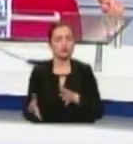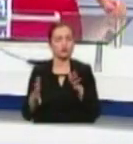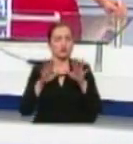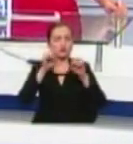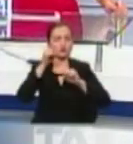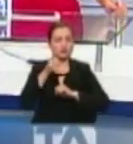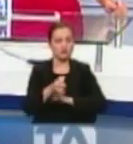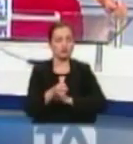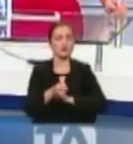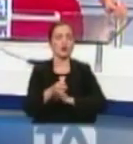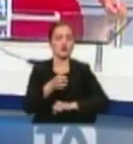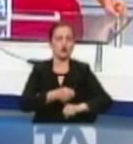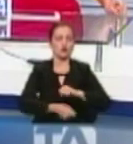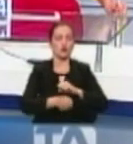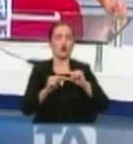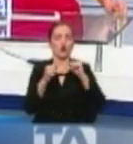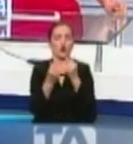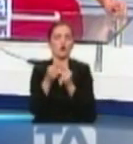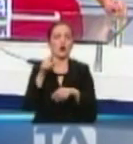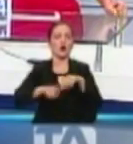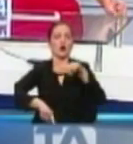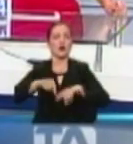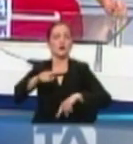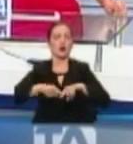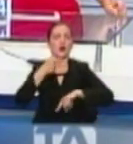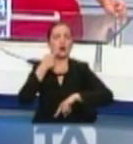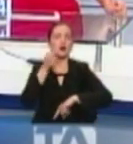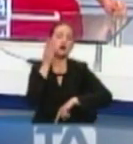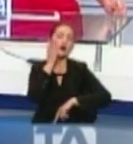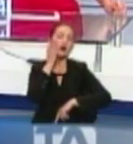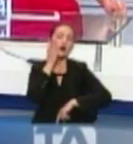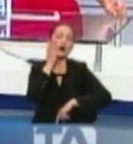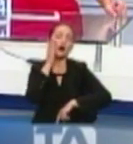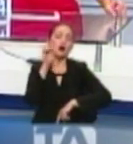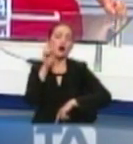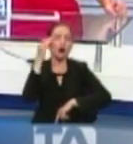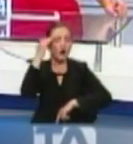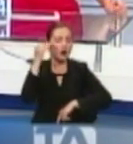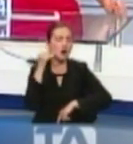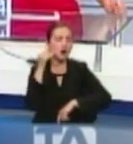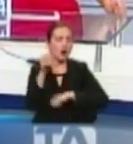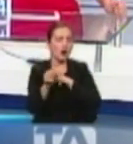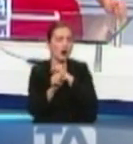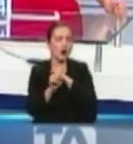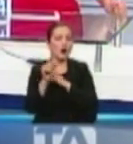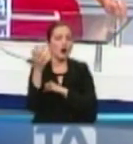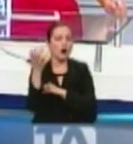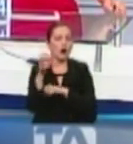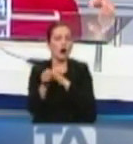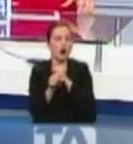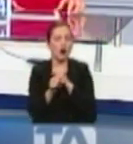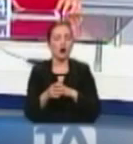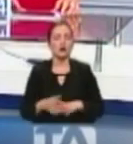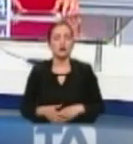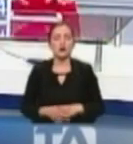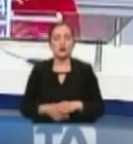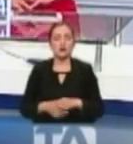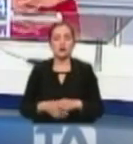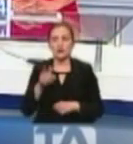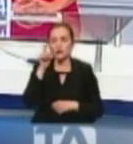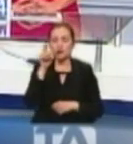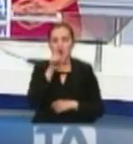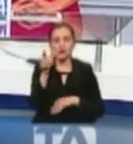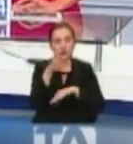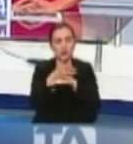violada y asesinada por un grupo de supuestos amigos, así lo asegura la madre de un menor de 15 años de edad. En la fiscalía